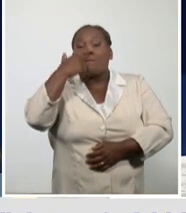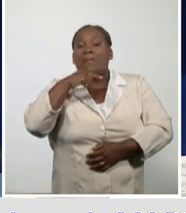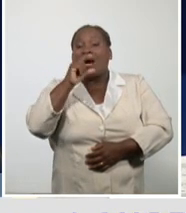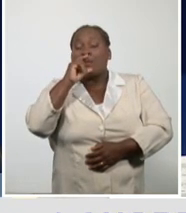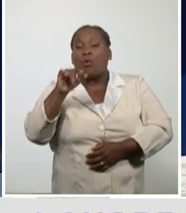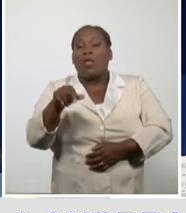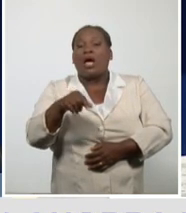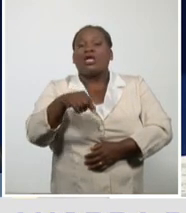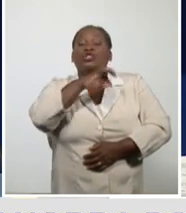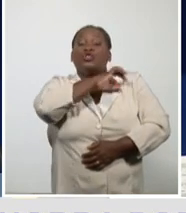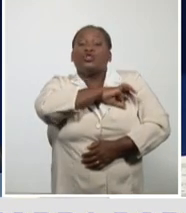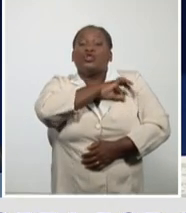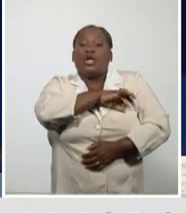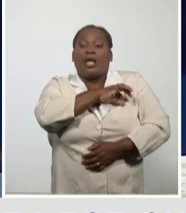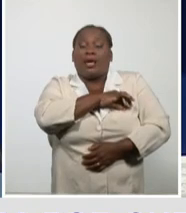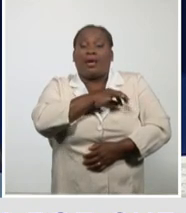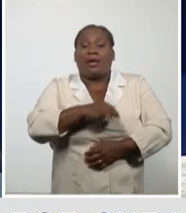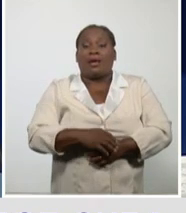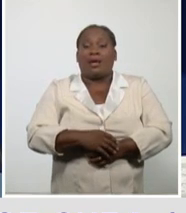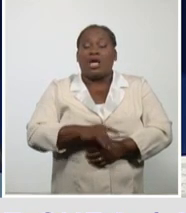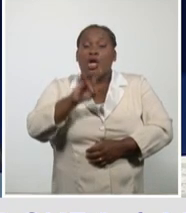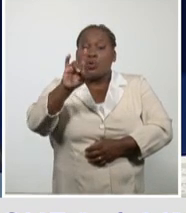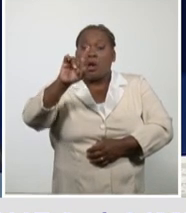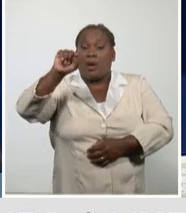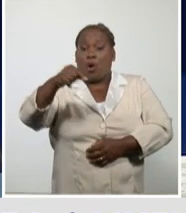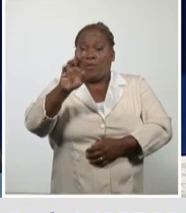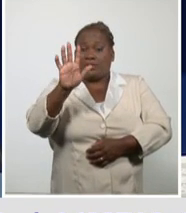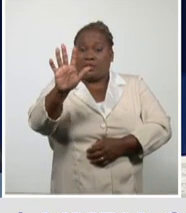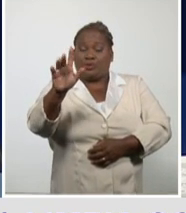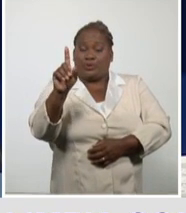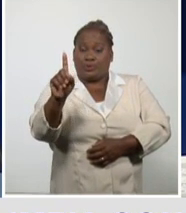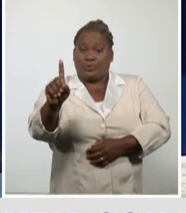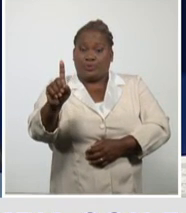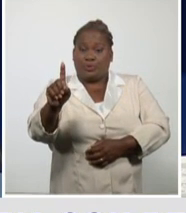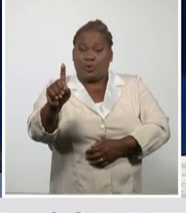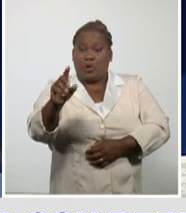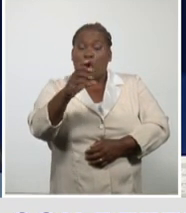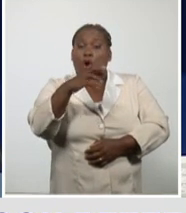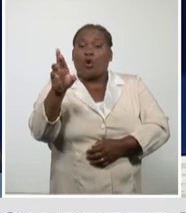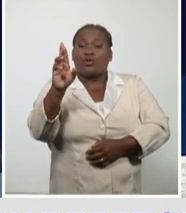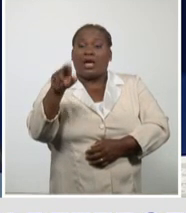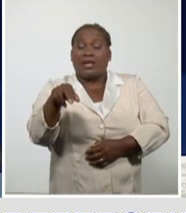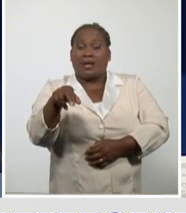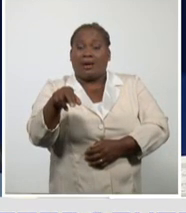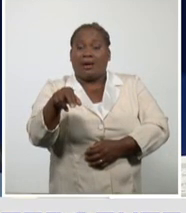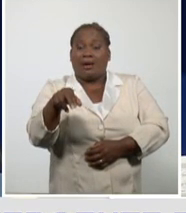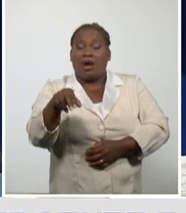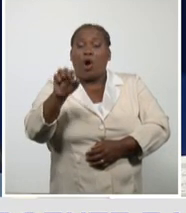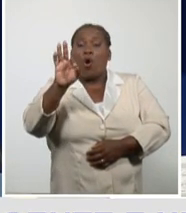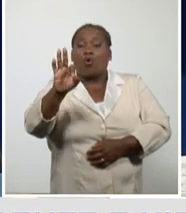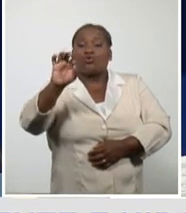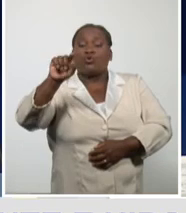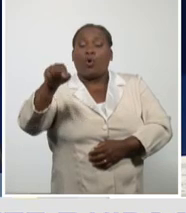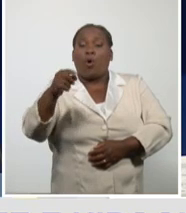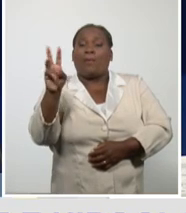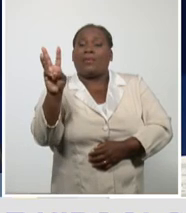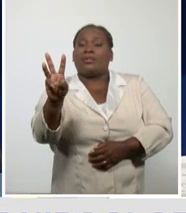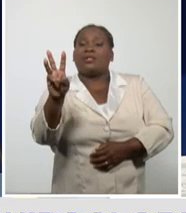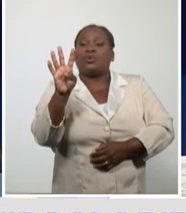Chile con una tasa de 9,51%, Costa Rica con una tasa de